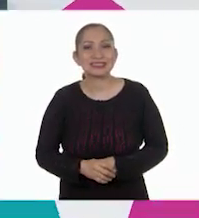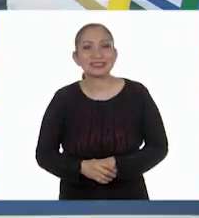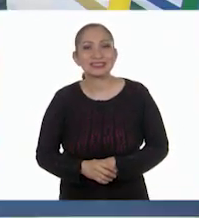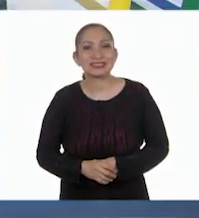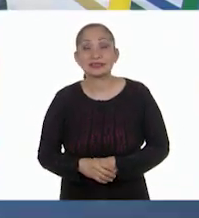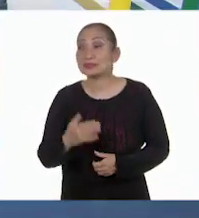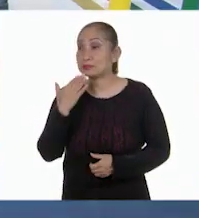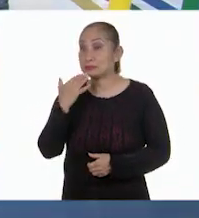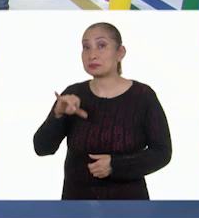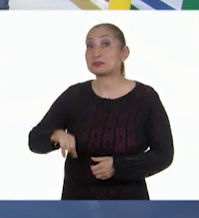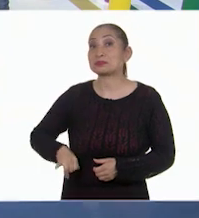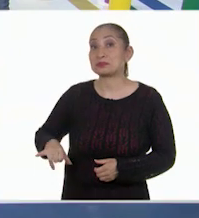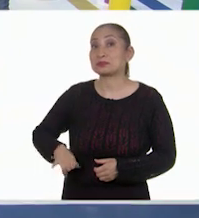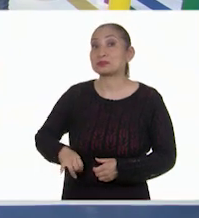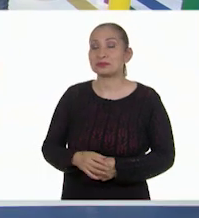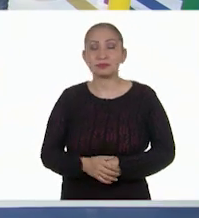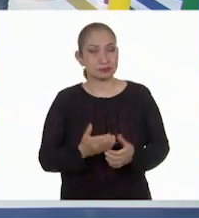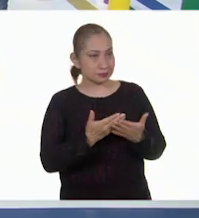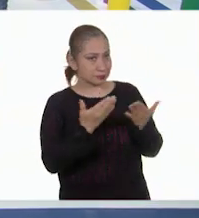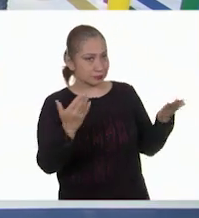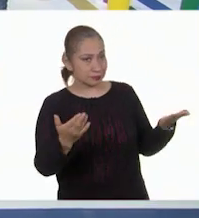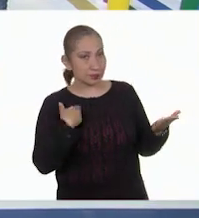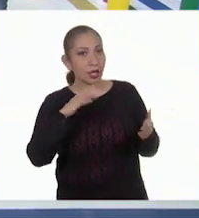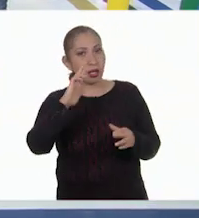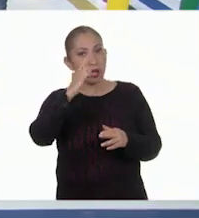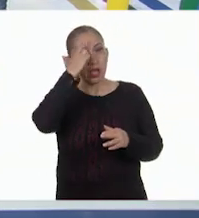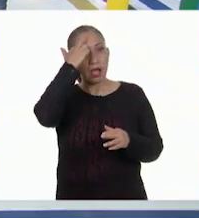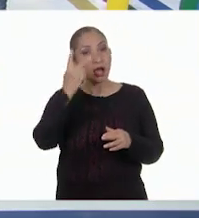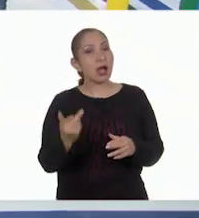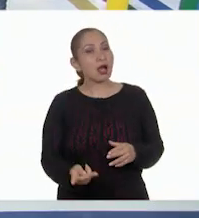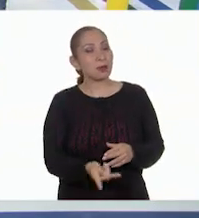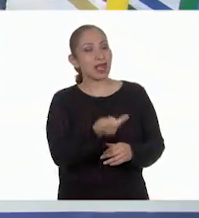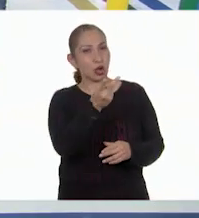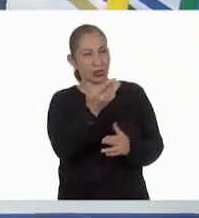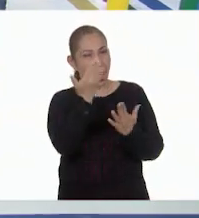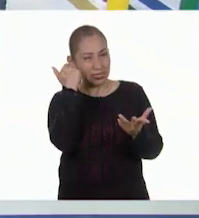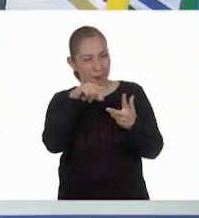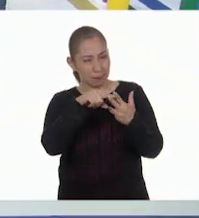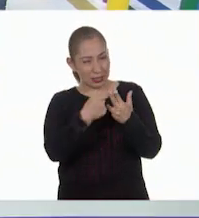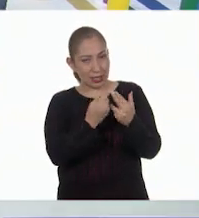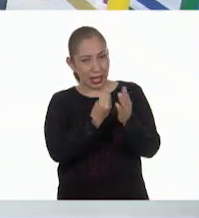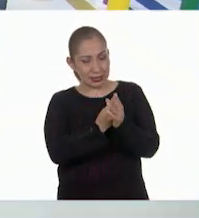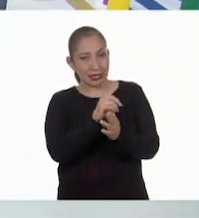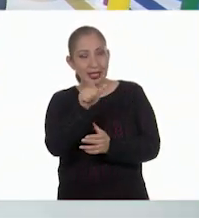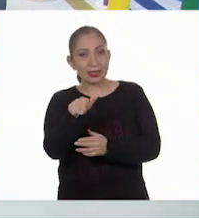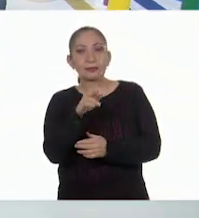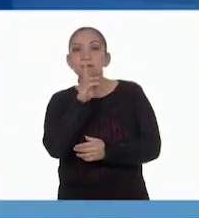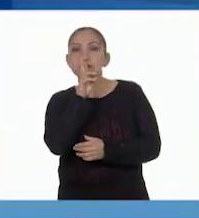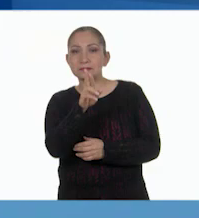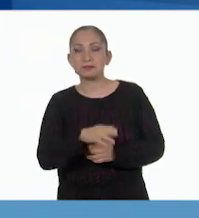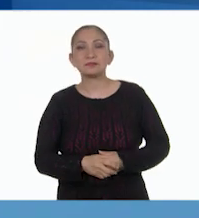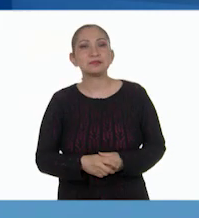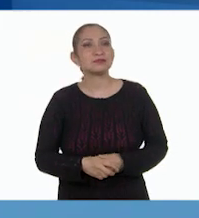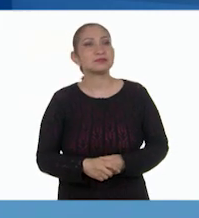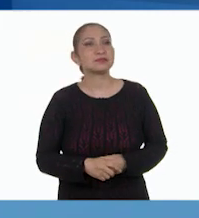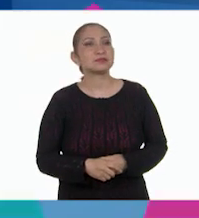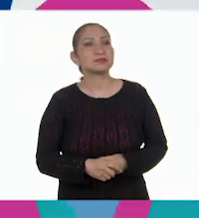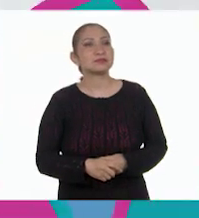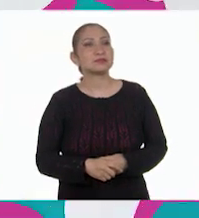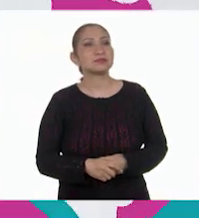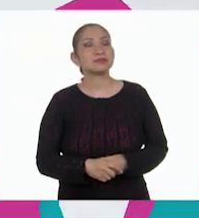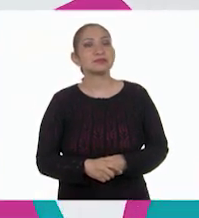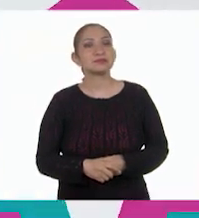Muy bien, qué interesante, maestra. Ahora retomemos nuestra pregunta y después la responderemos. Muy